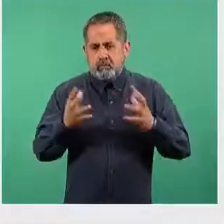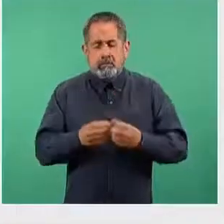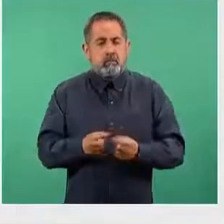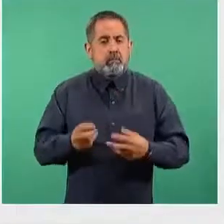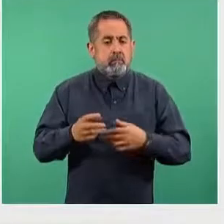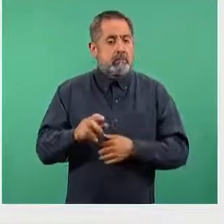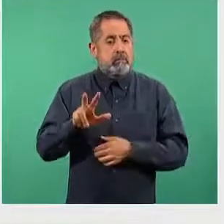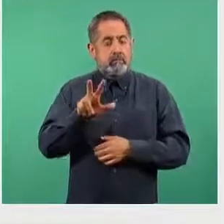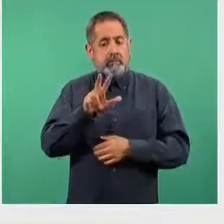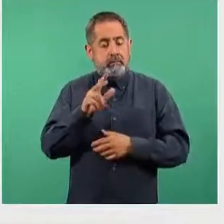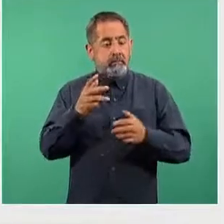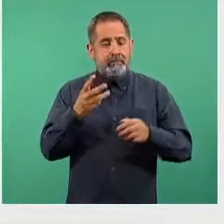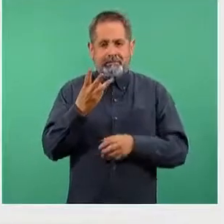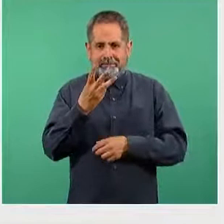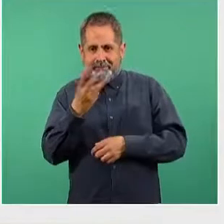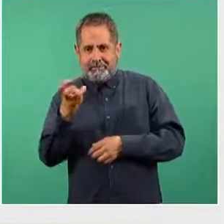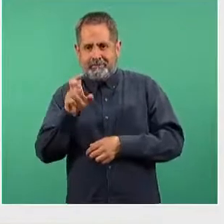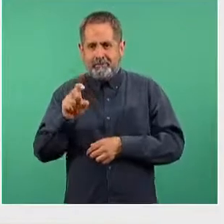aplicaron